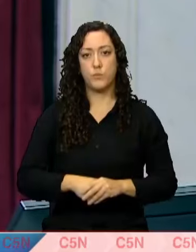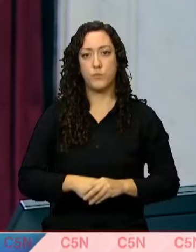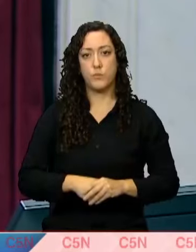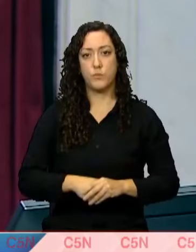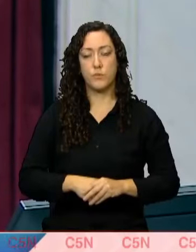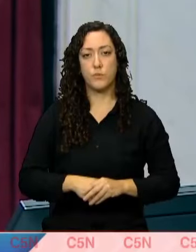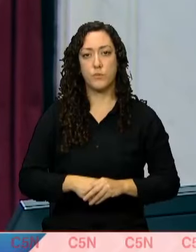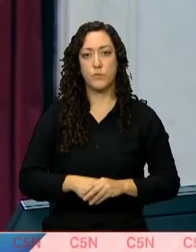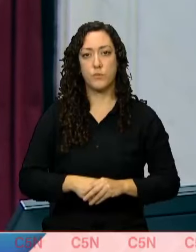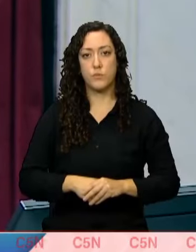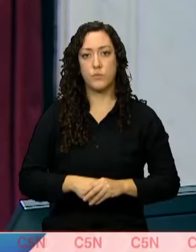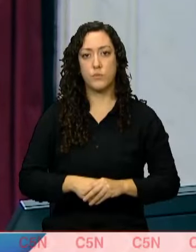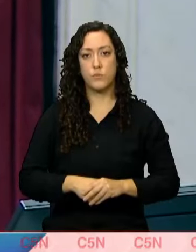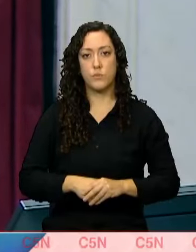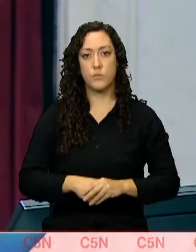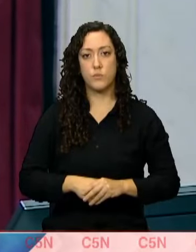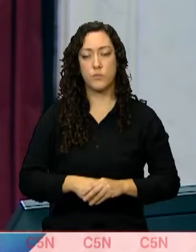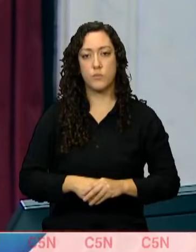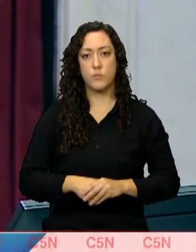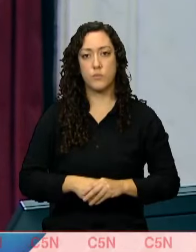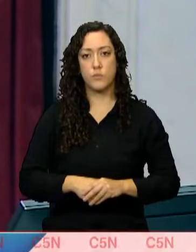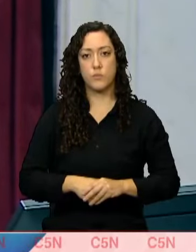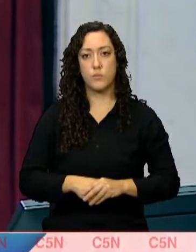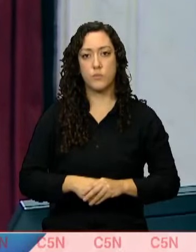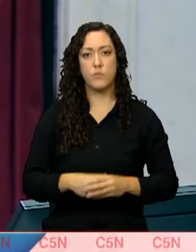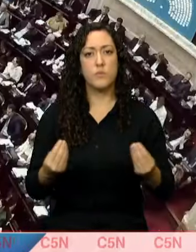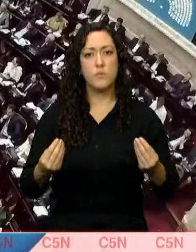1853, que fue refrendado en 1954. Solo